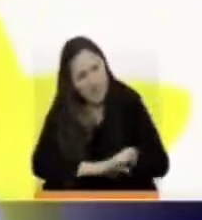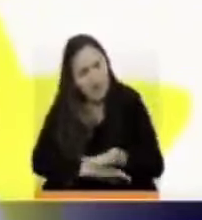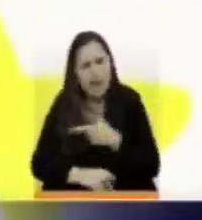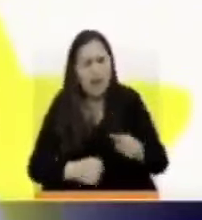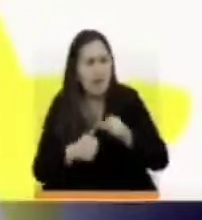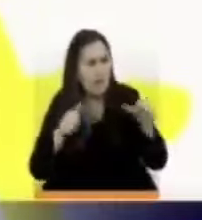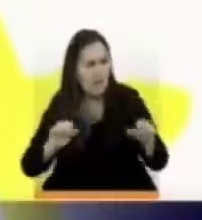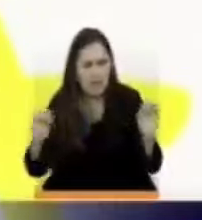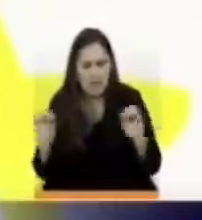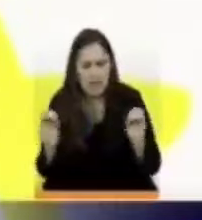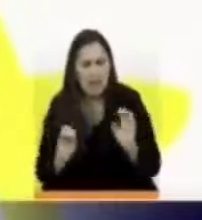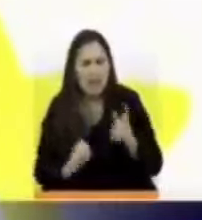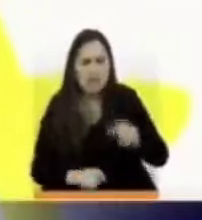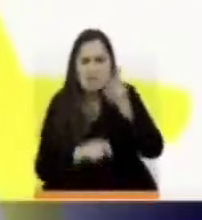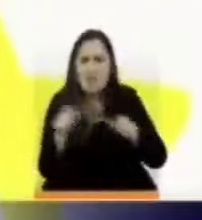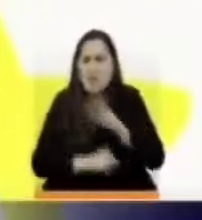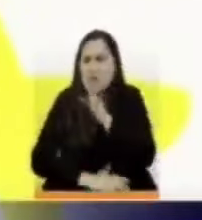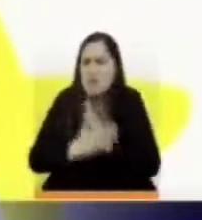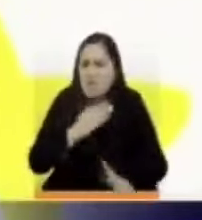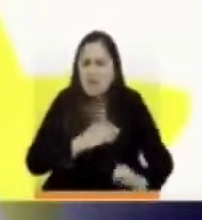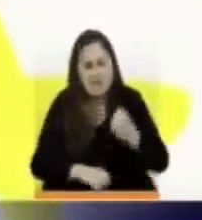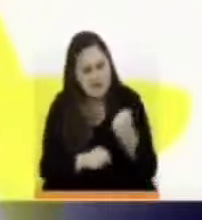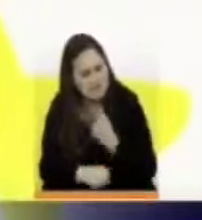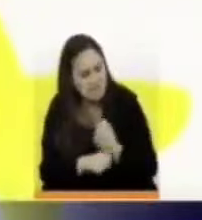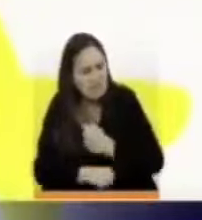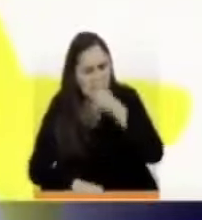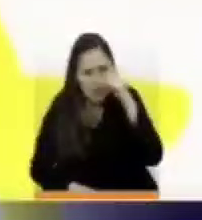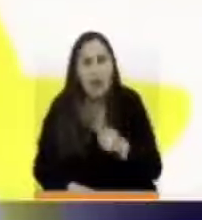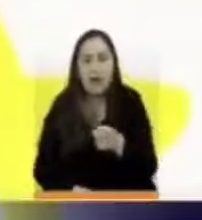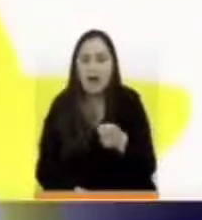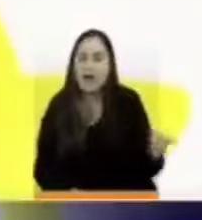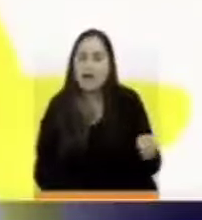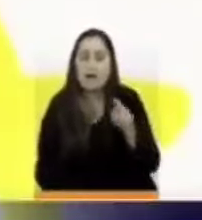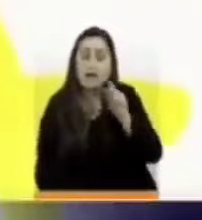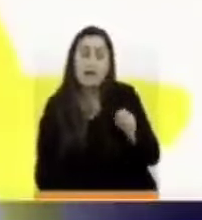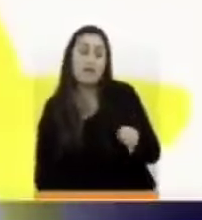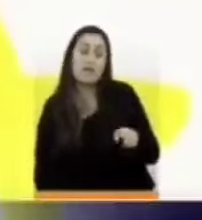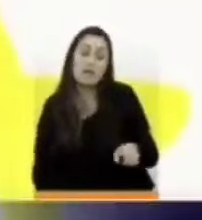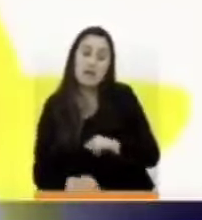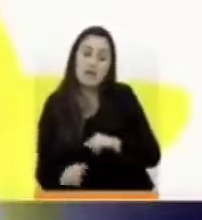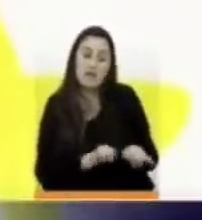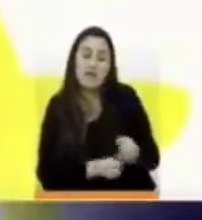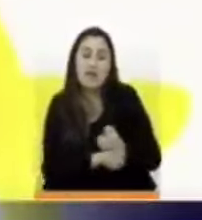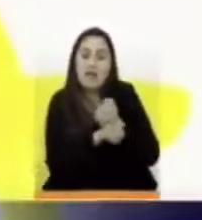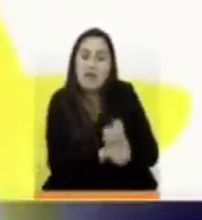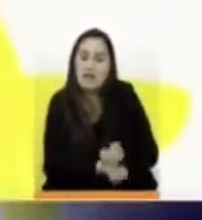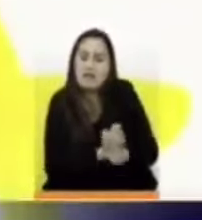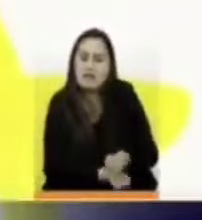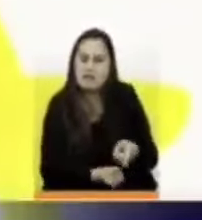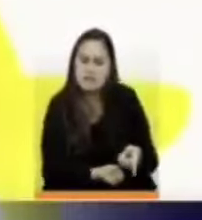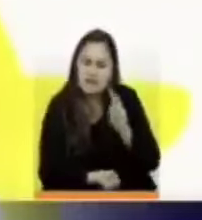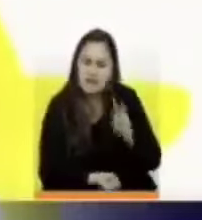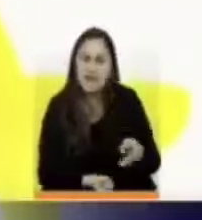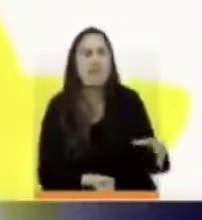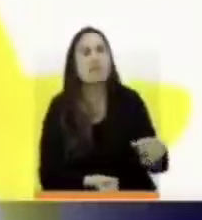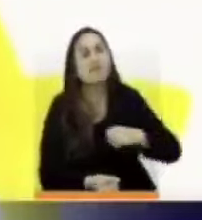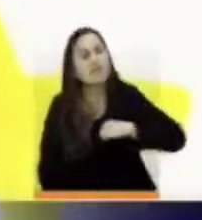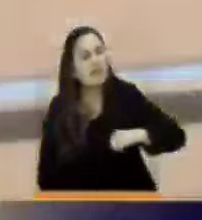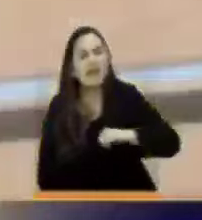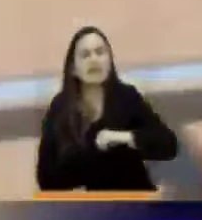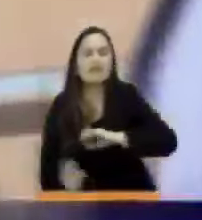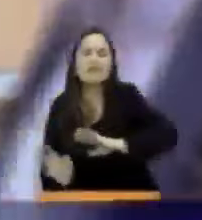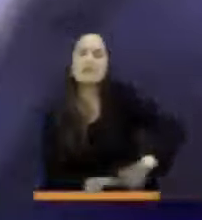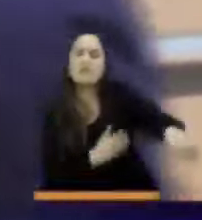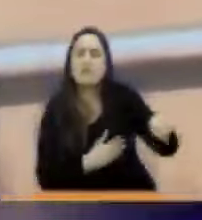apellido de abolengo, son gente humilde, trabajadora, y a ellos se les mira como esclavos, como siervos, y entonces se les quita el derecho a